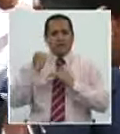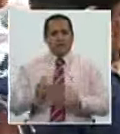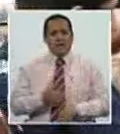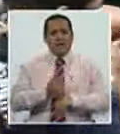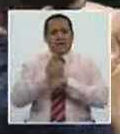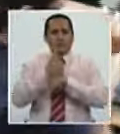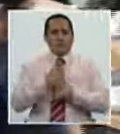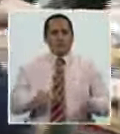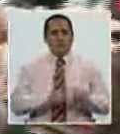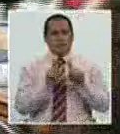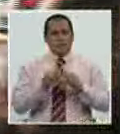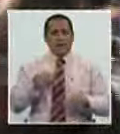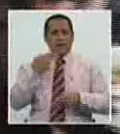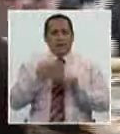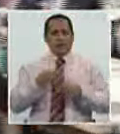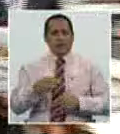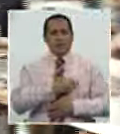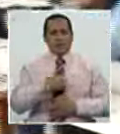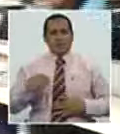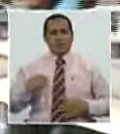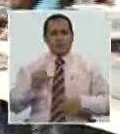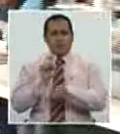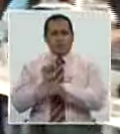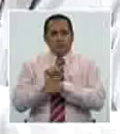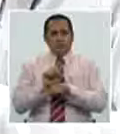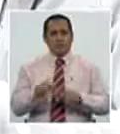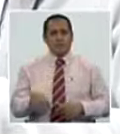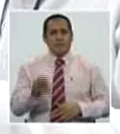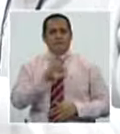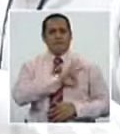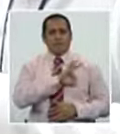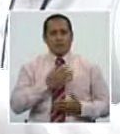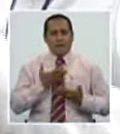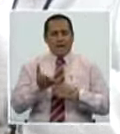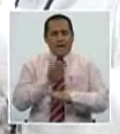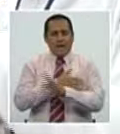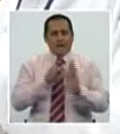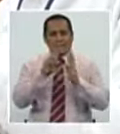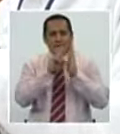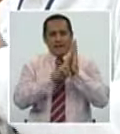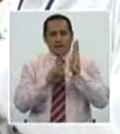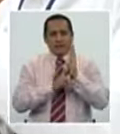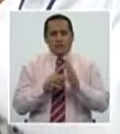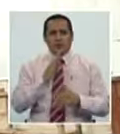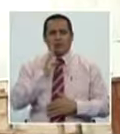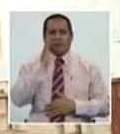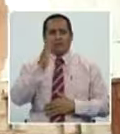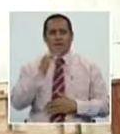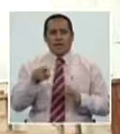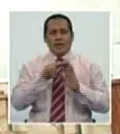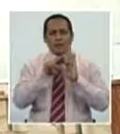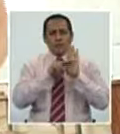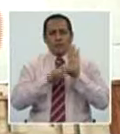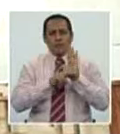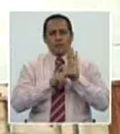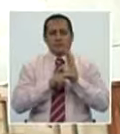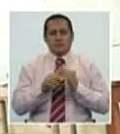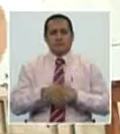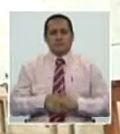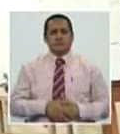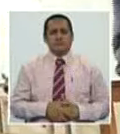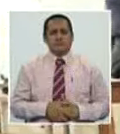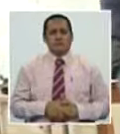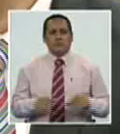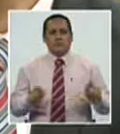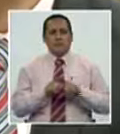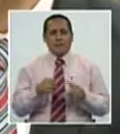de auxiliar técnico a nombre del Ministerio de Educación, previo cumplimiento de los requisitos exigidos por normatividad